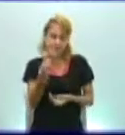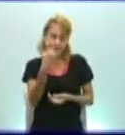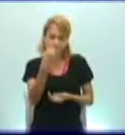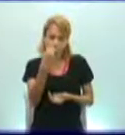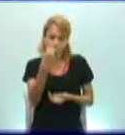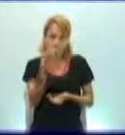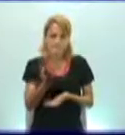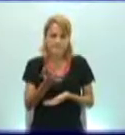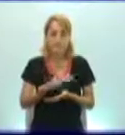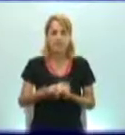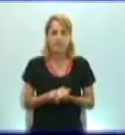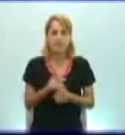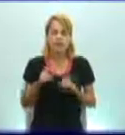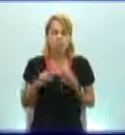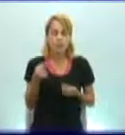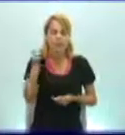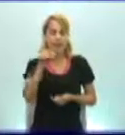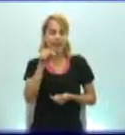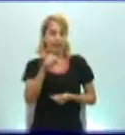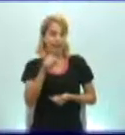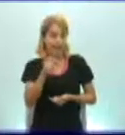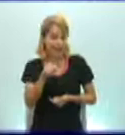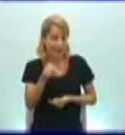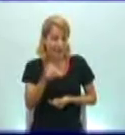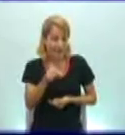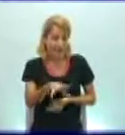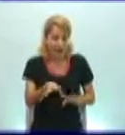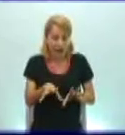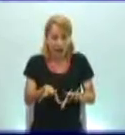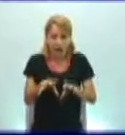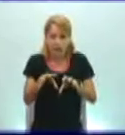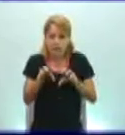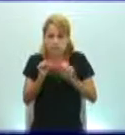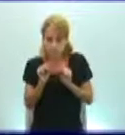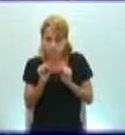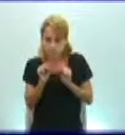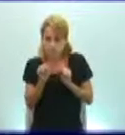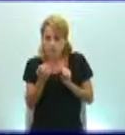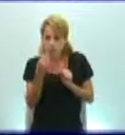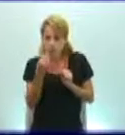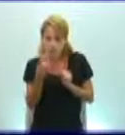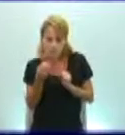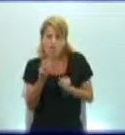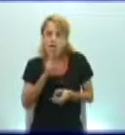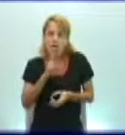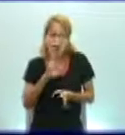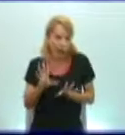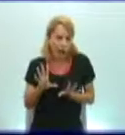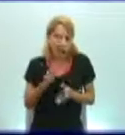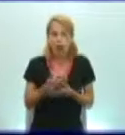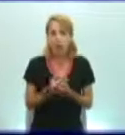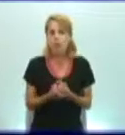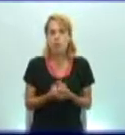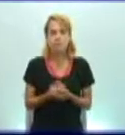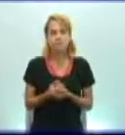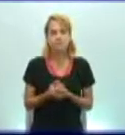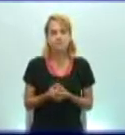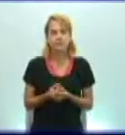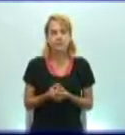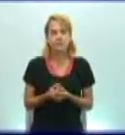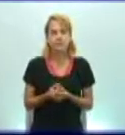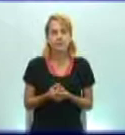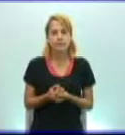absorción, porque ella es la encargada de absorber los nutrientes del suelo, tanto el agua como las sales minerales.